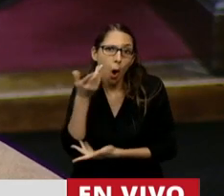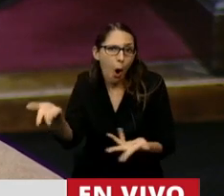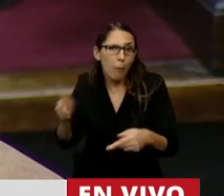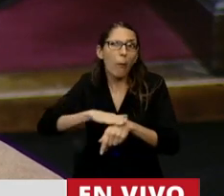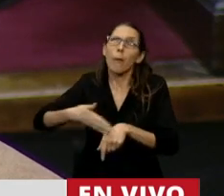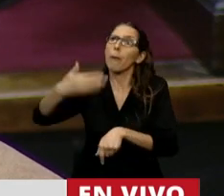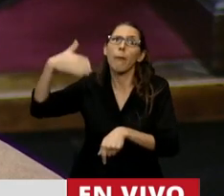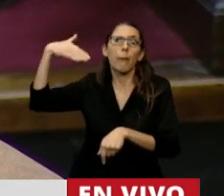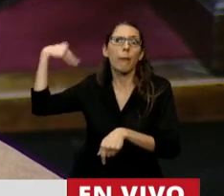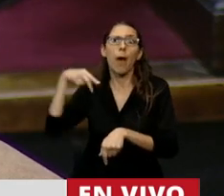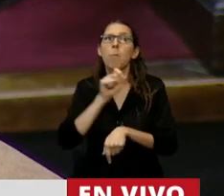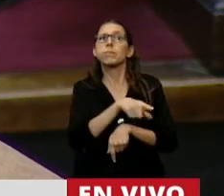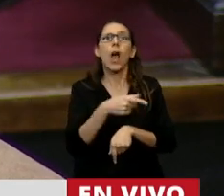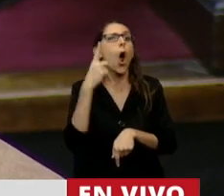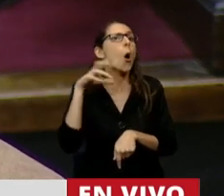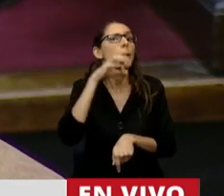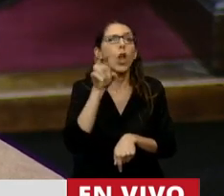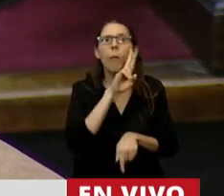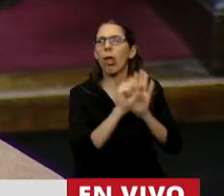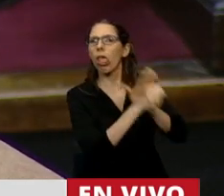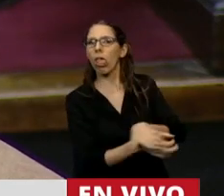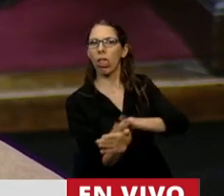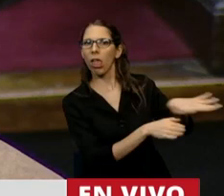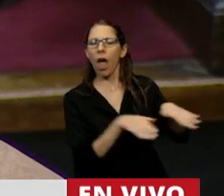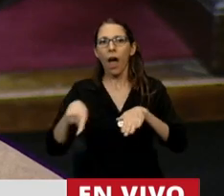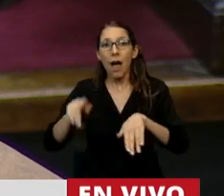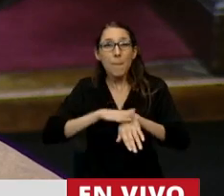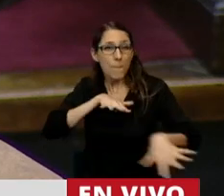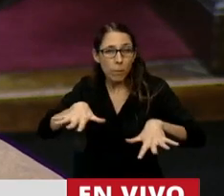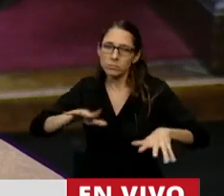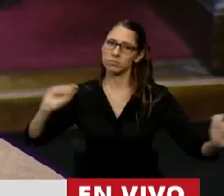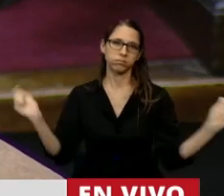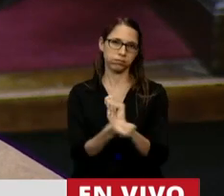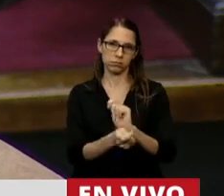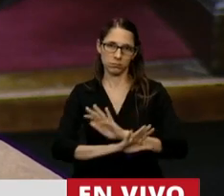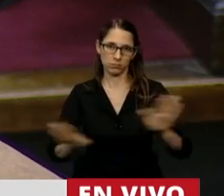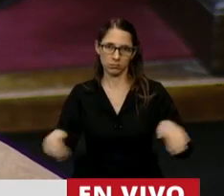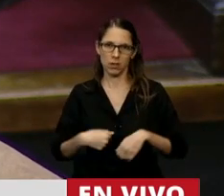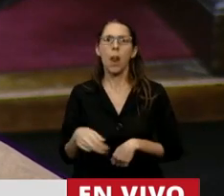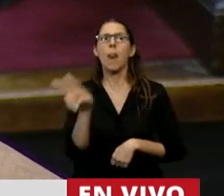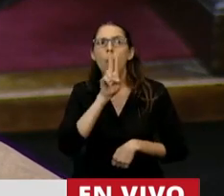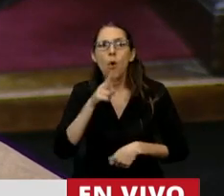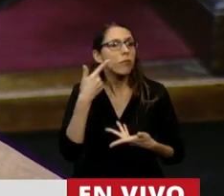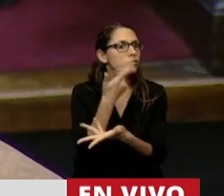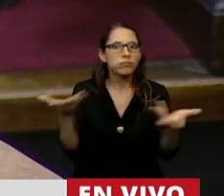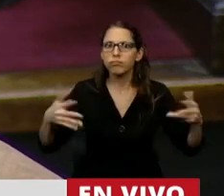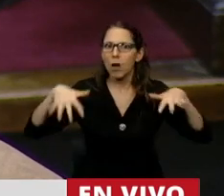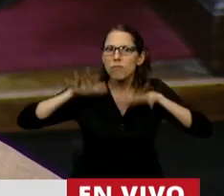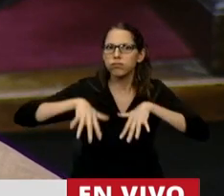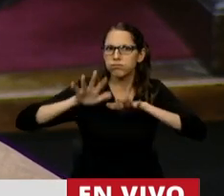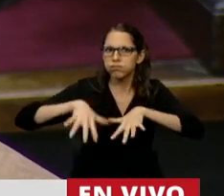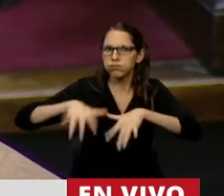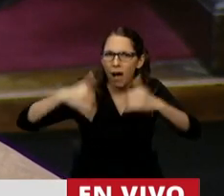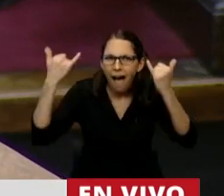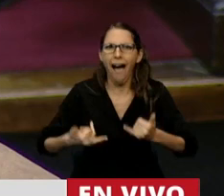tiempos donde la voz de la mujer no se escuchaba, pero esos tiempos cambiaron. Hoy las mujeres están en las calles dando la pelea